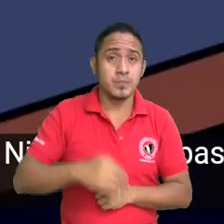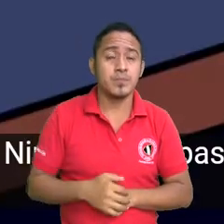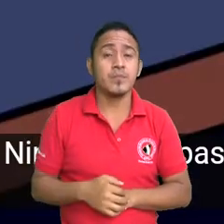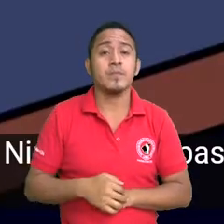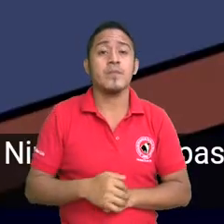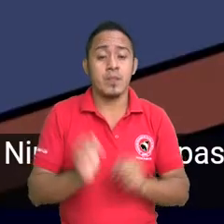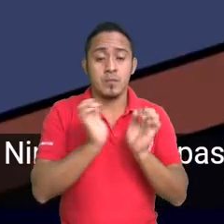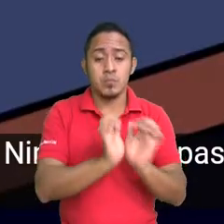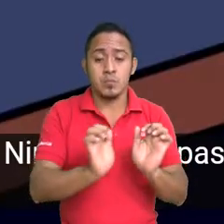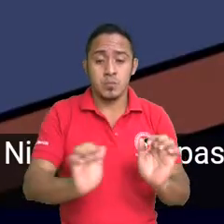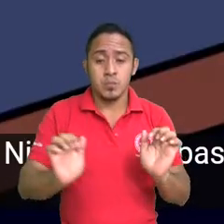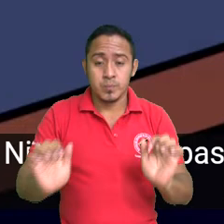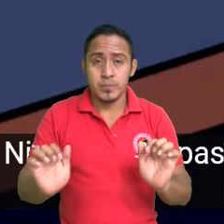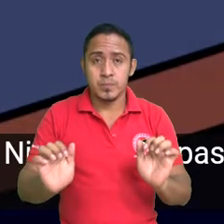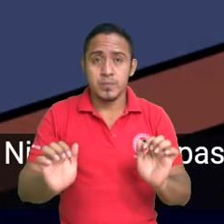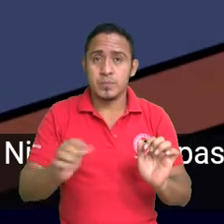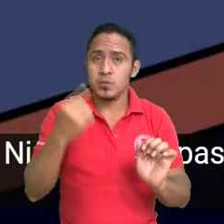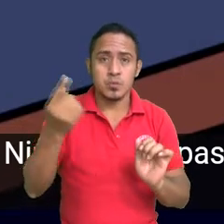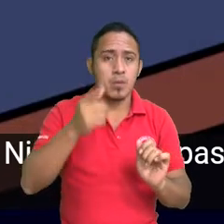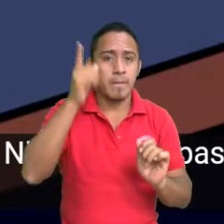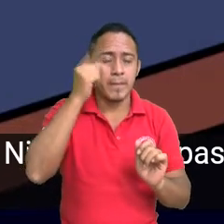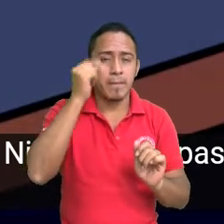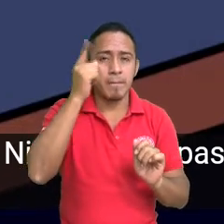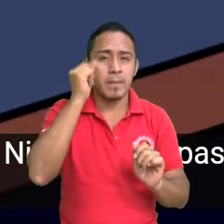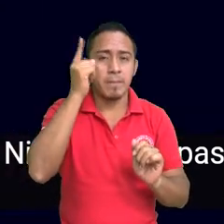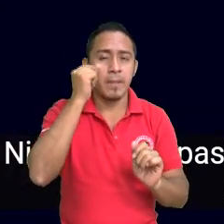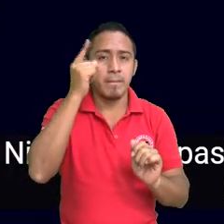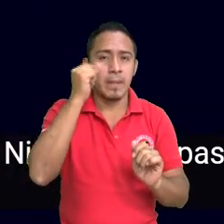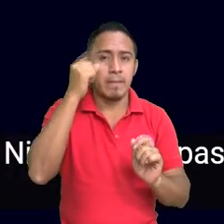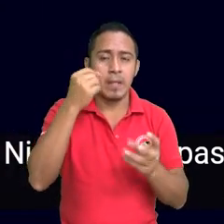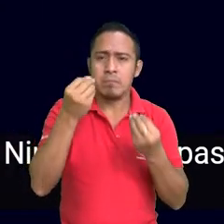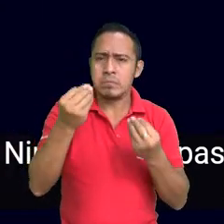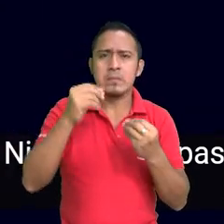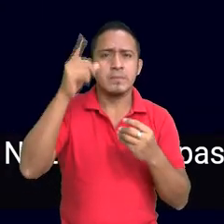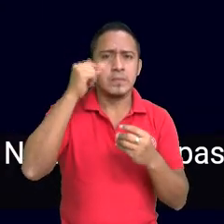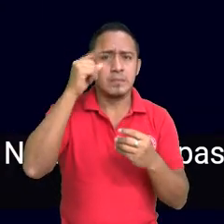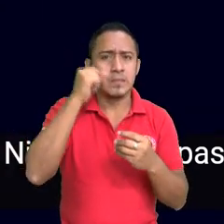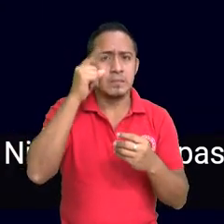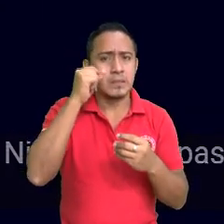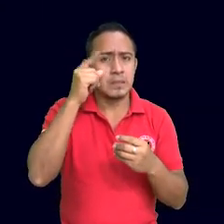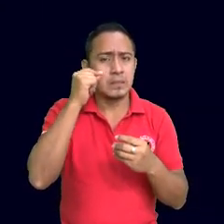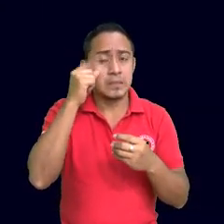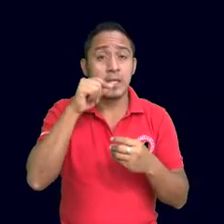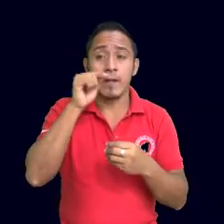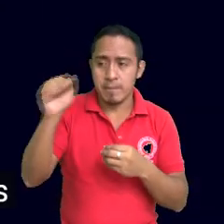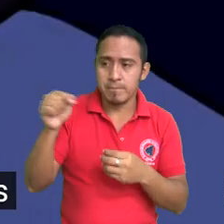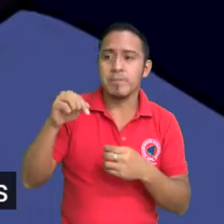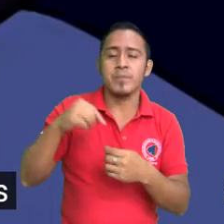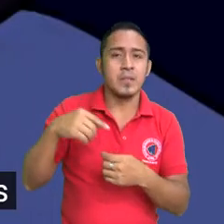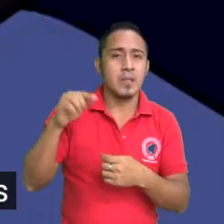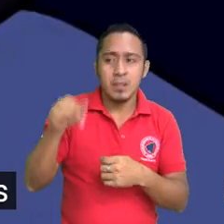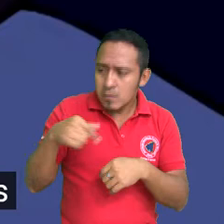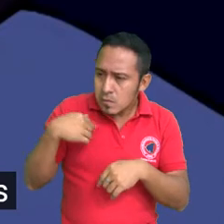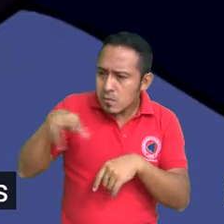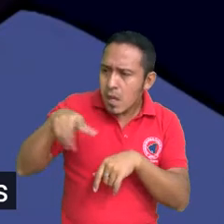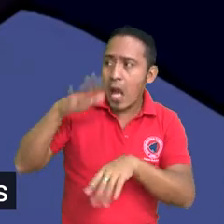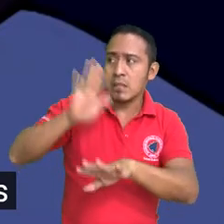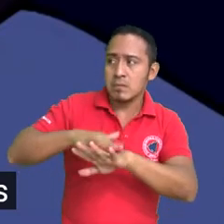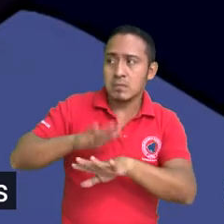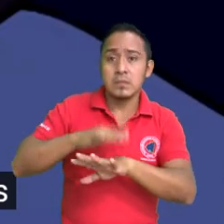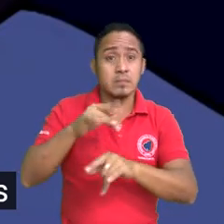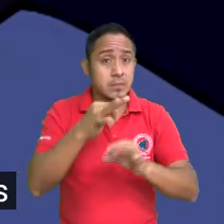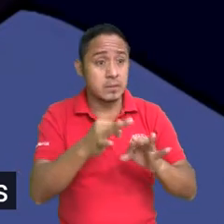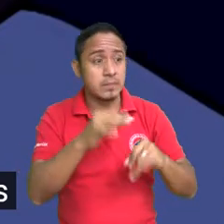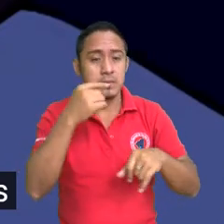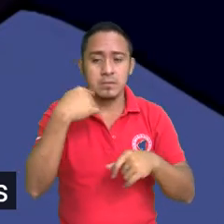Paciente pediátrico generalmente es más que todo el parpadeo muy frecuente que presenta, ese es lo que no debe de alertar, o el ojo que